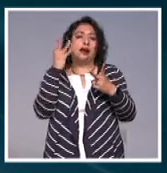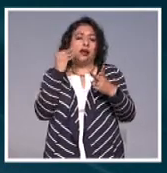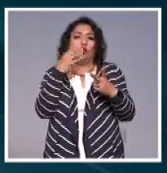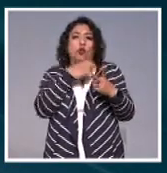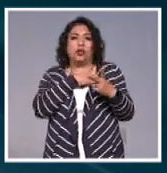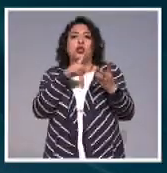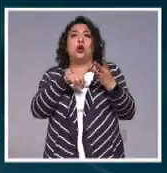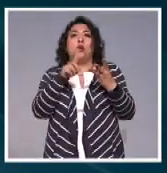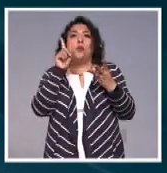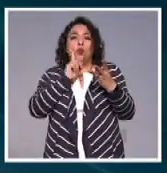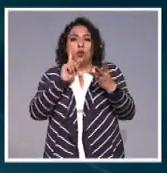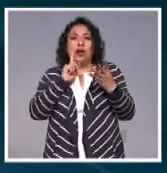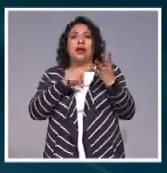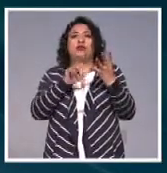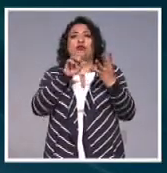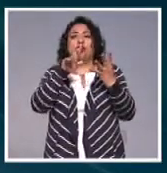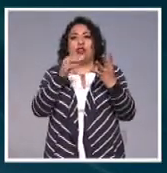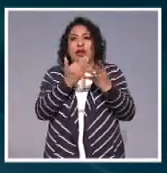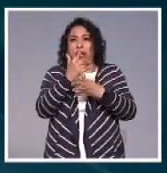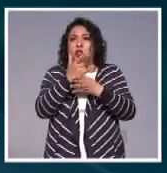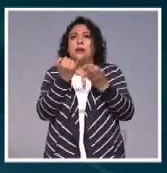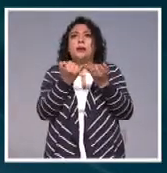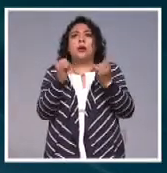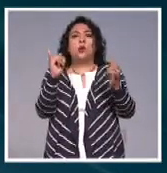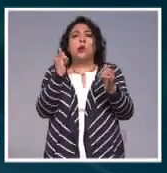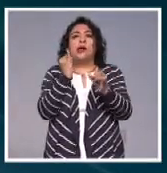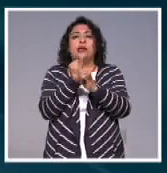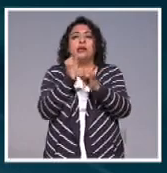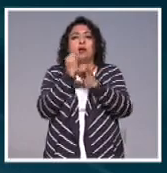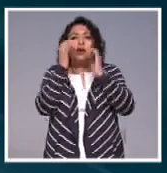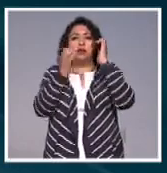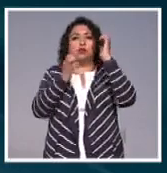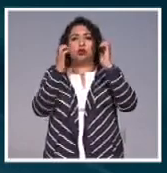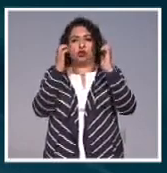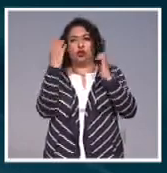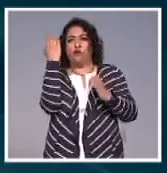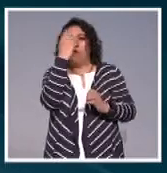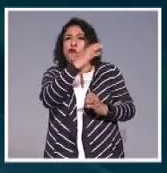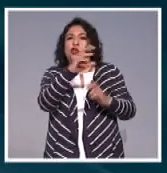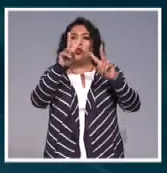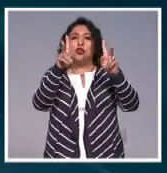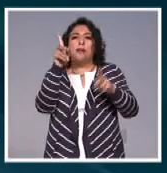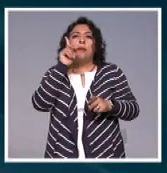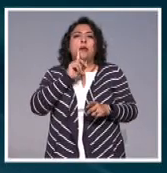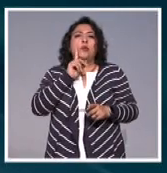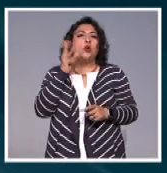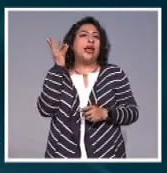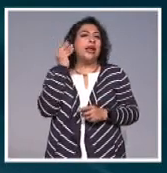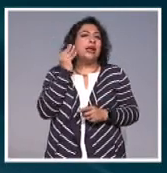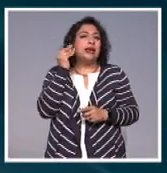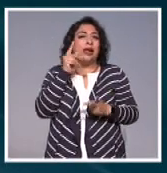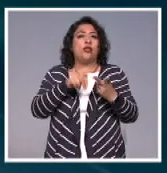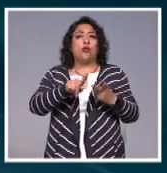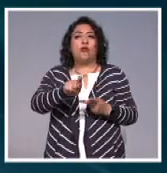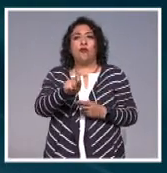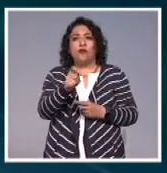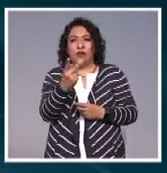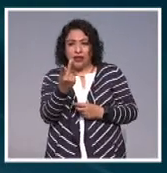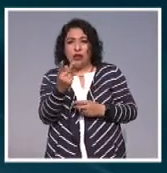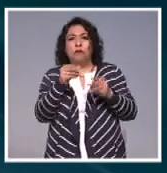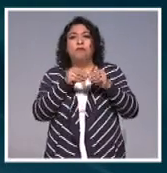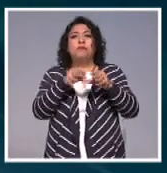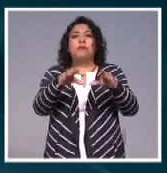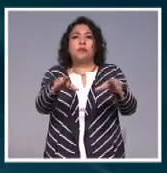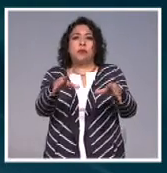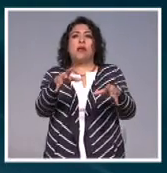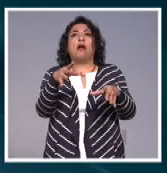InMujeres y la Fonoteca Nacional, inauguran de manera virtual la exposición fotográfica Mujeres en la Radio. Y Canal 22